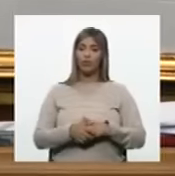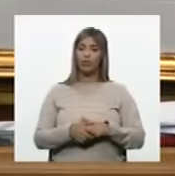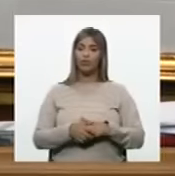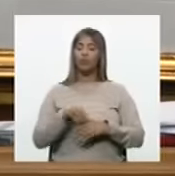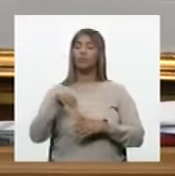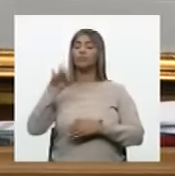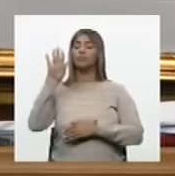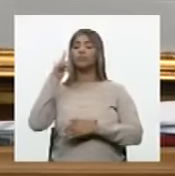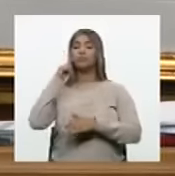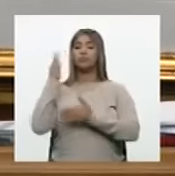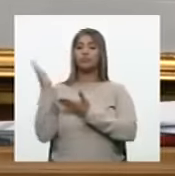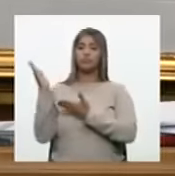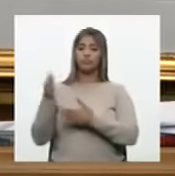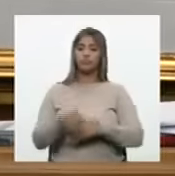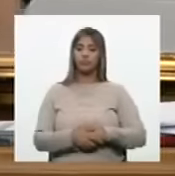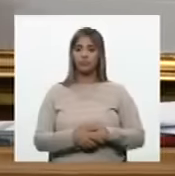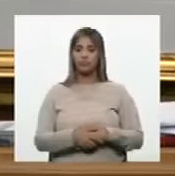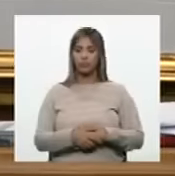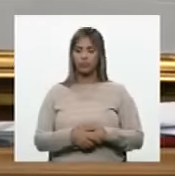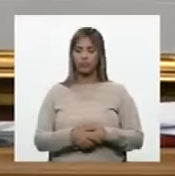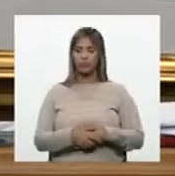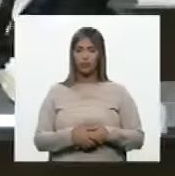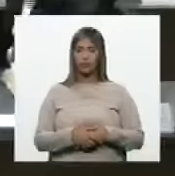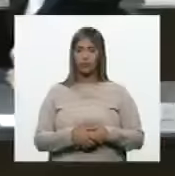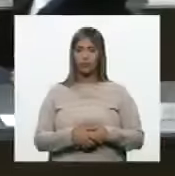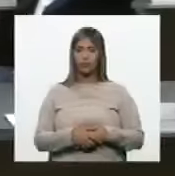sírvanse manifestarlo con la señal de costumbre.